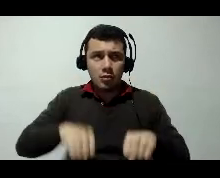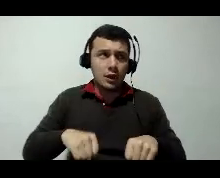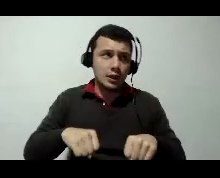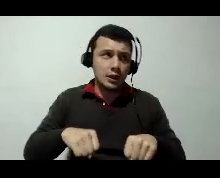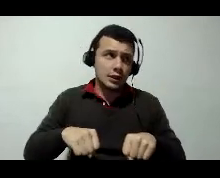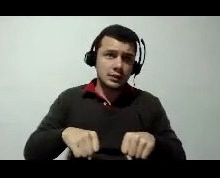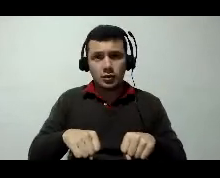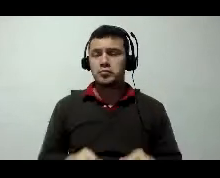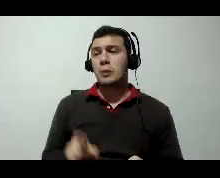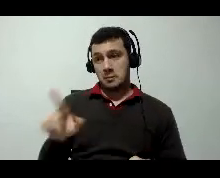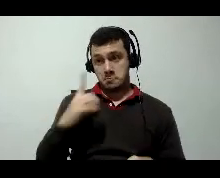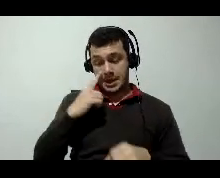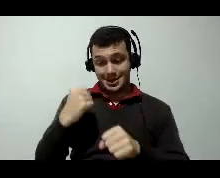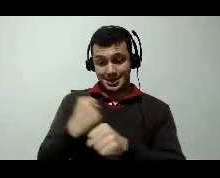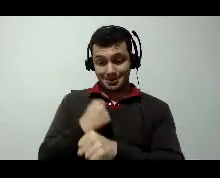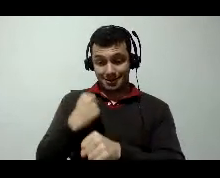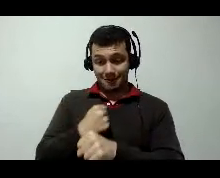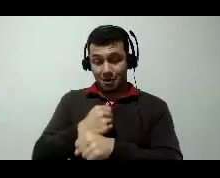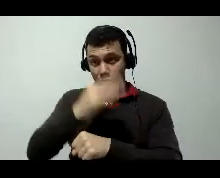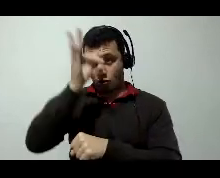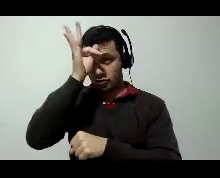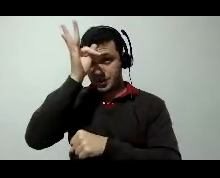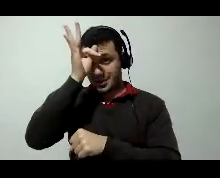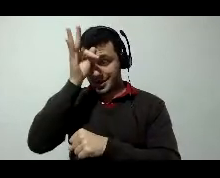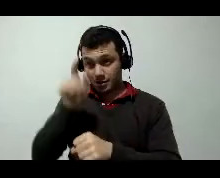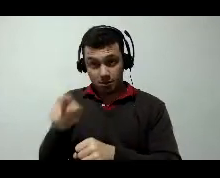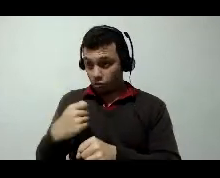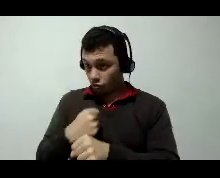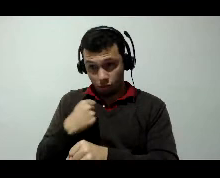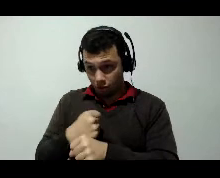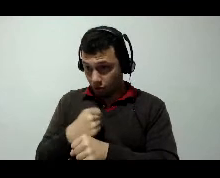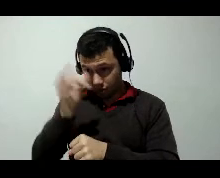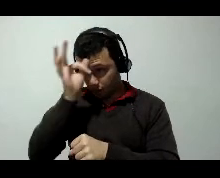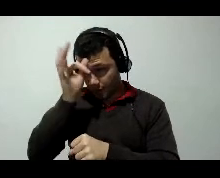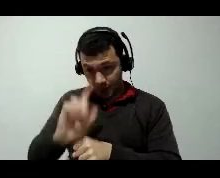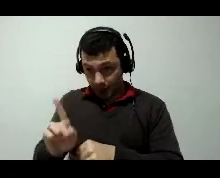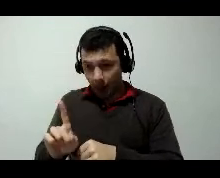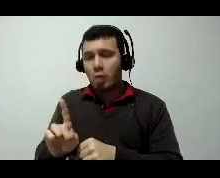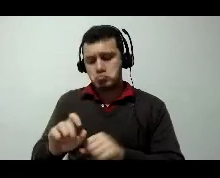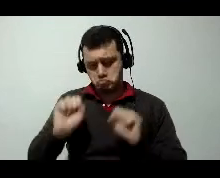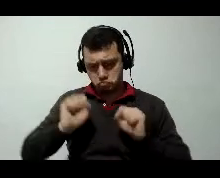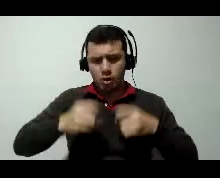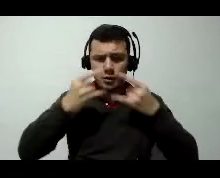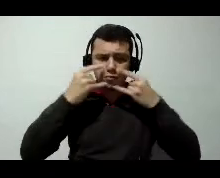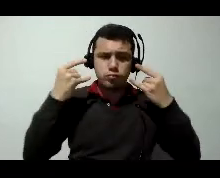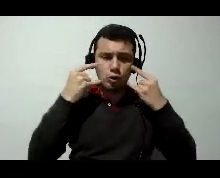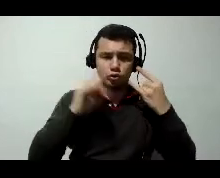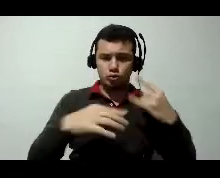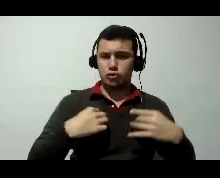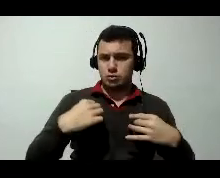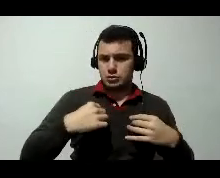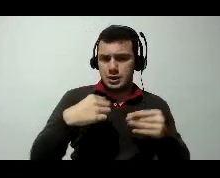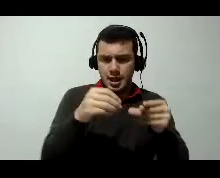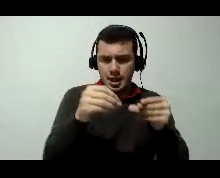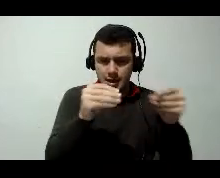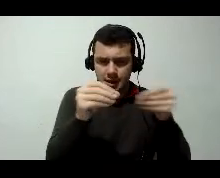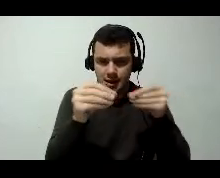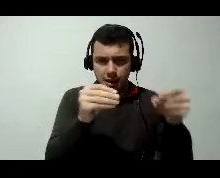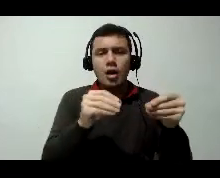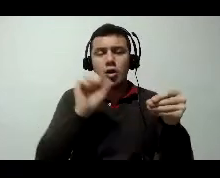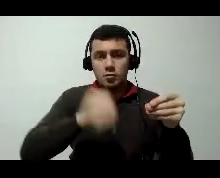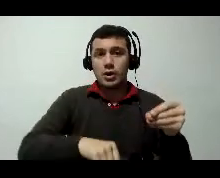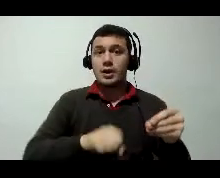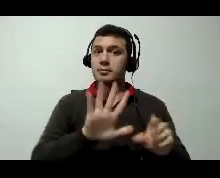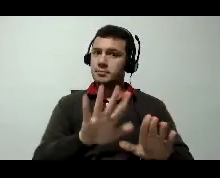sí. La recomendación es que estos tapabocas de tela cumplan con los lineamientos del ministerio. En la página